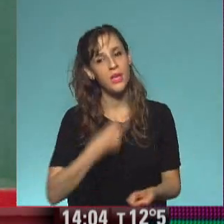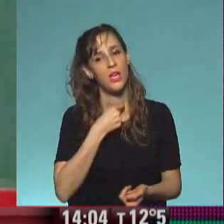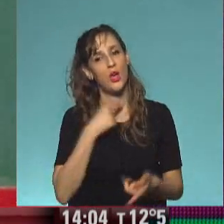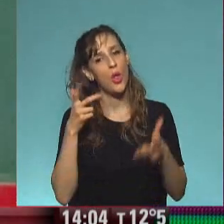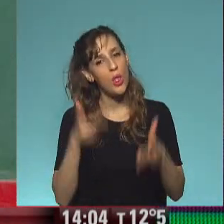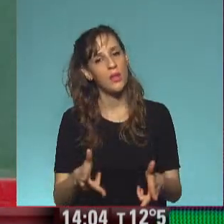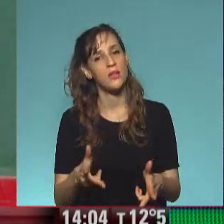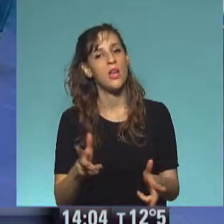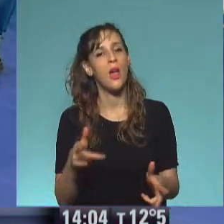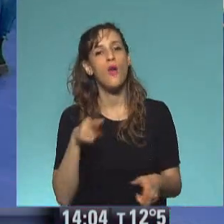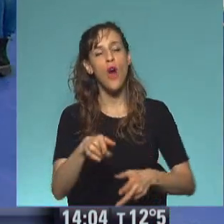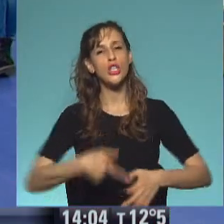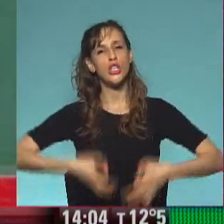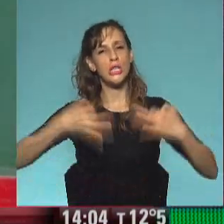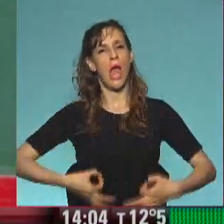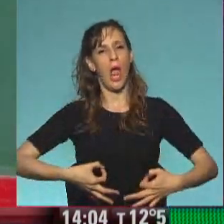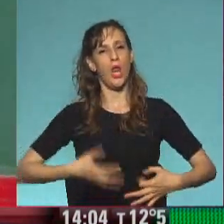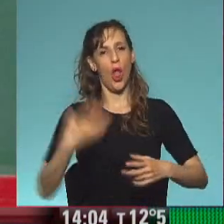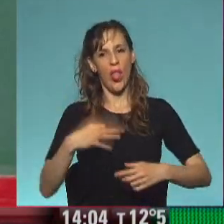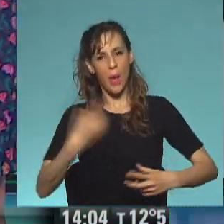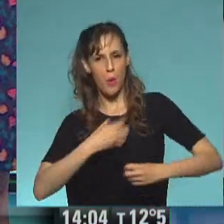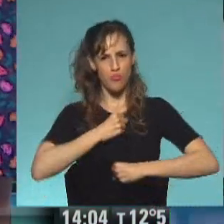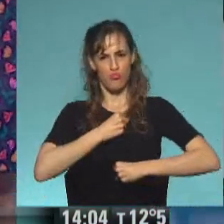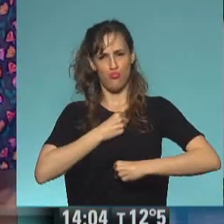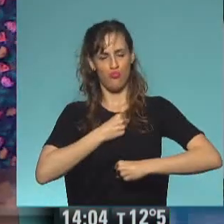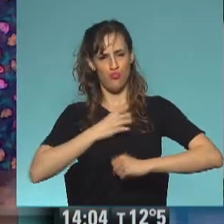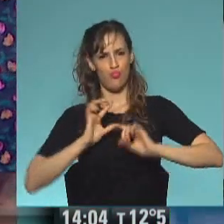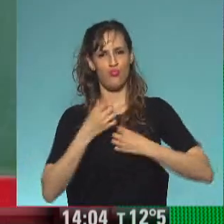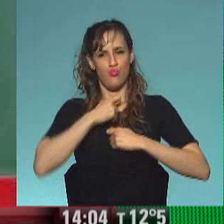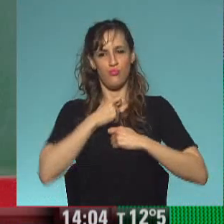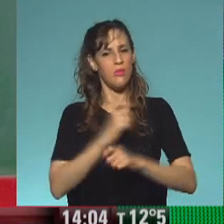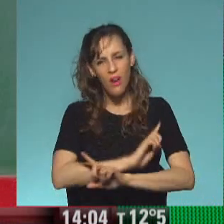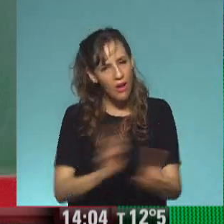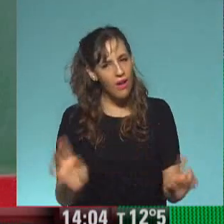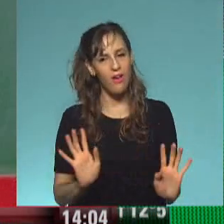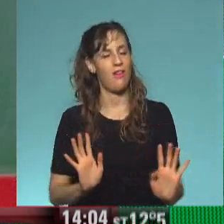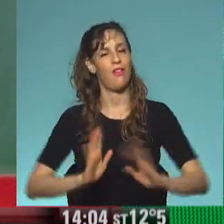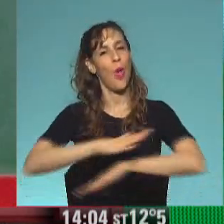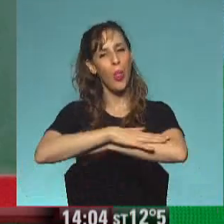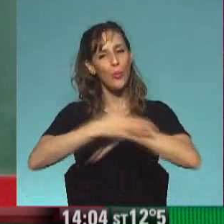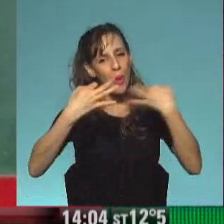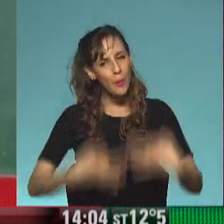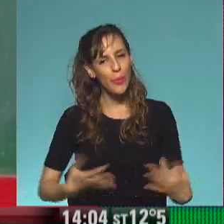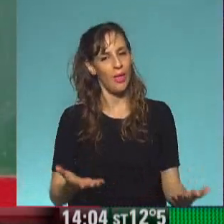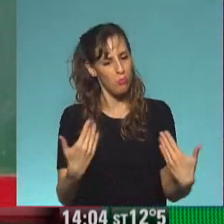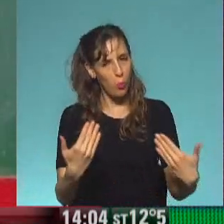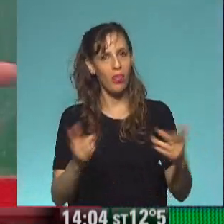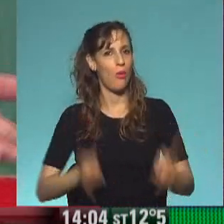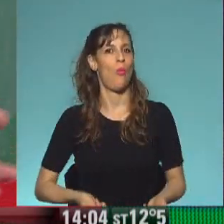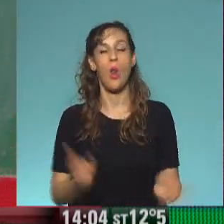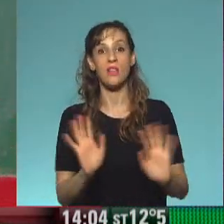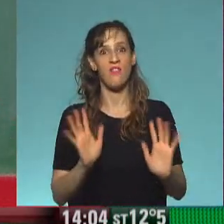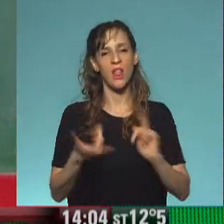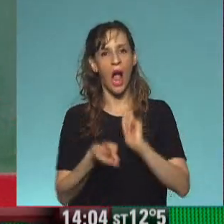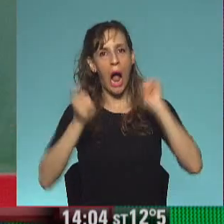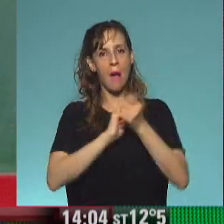mí es que no hace falta estar todo abrochado hasta acá para ser buen alumno, ni ser todo serio para ser buen alumno. Puedes ser igual de chistoso como siempre.